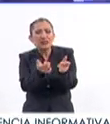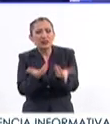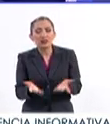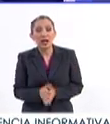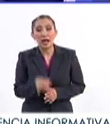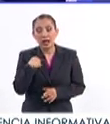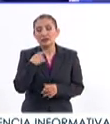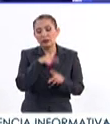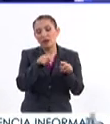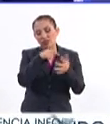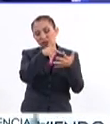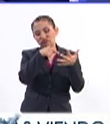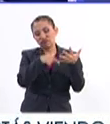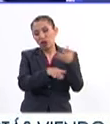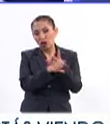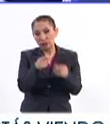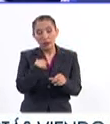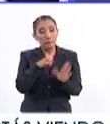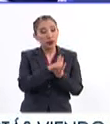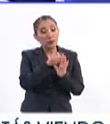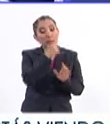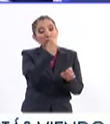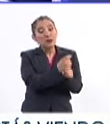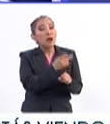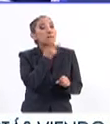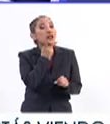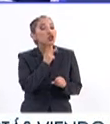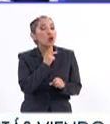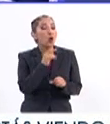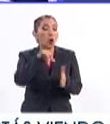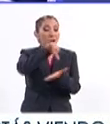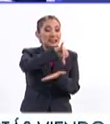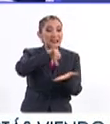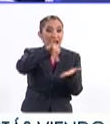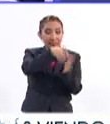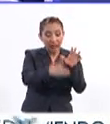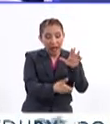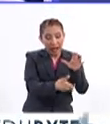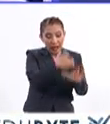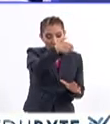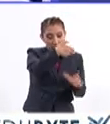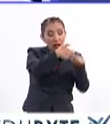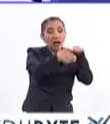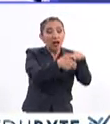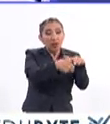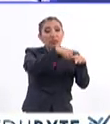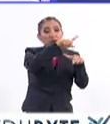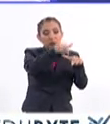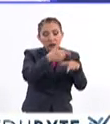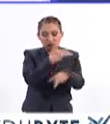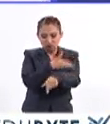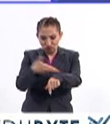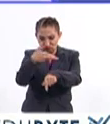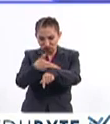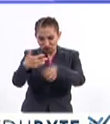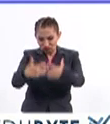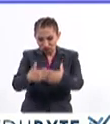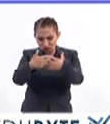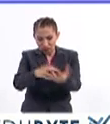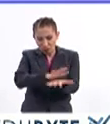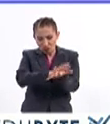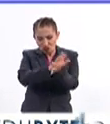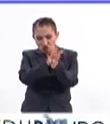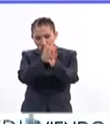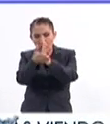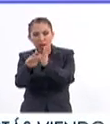sí es una serie de factores. Partimos del tipo de petróleo o aceite crudo que se extrae. Después tiene que ver el procesamiento, que sería el sistema